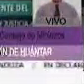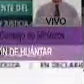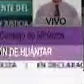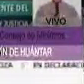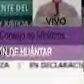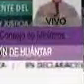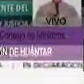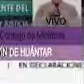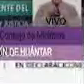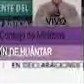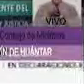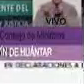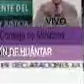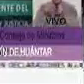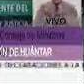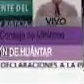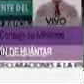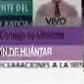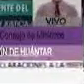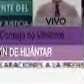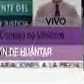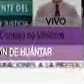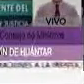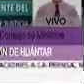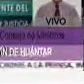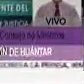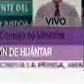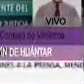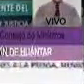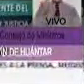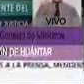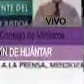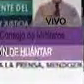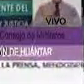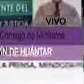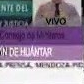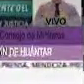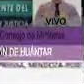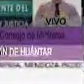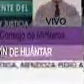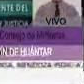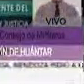Quiero señalarles que entonces y el día de hoy